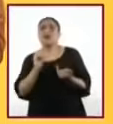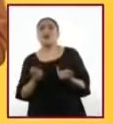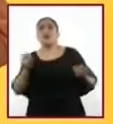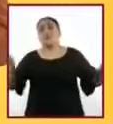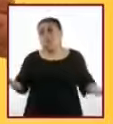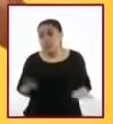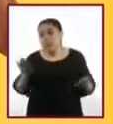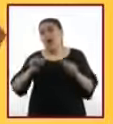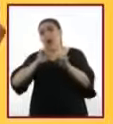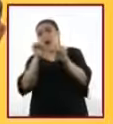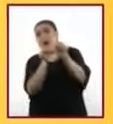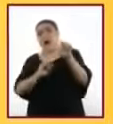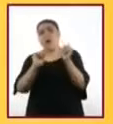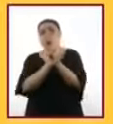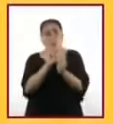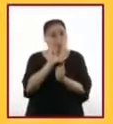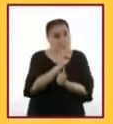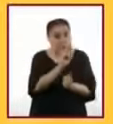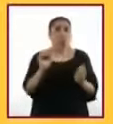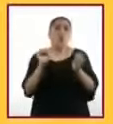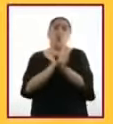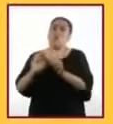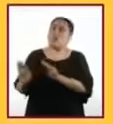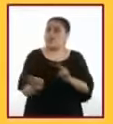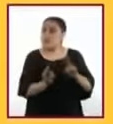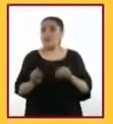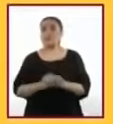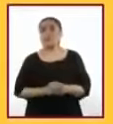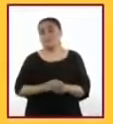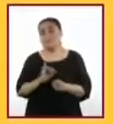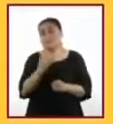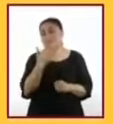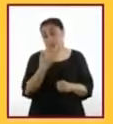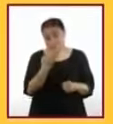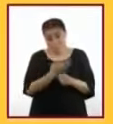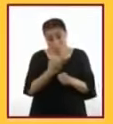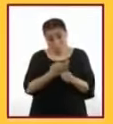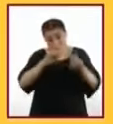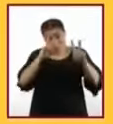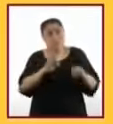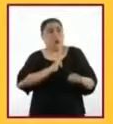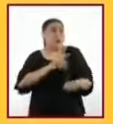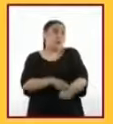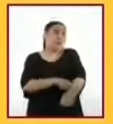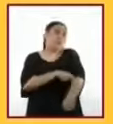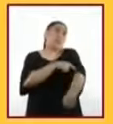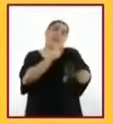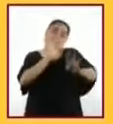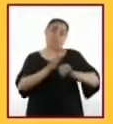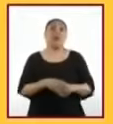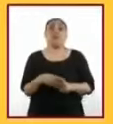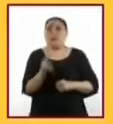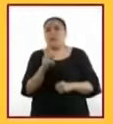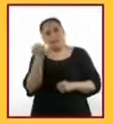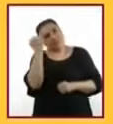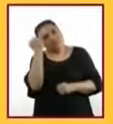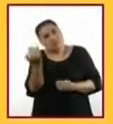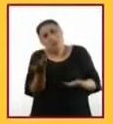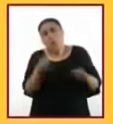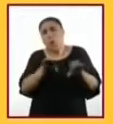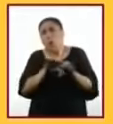artes visuales y la música. Muy bien, este tema puede extenderse aún más, pero ¿qué otra manera existe para que